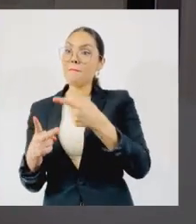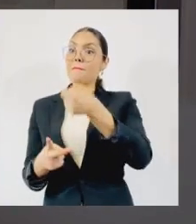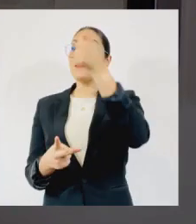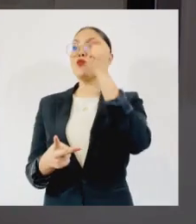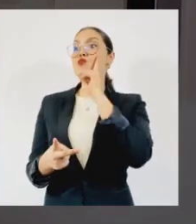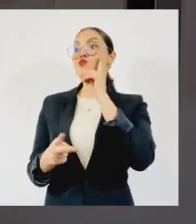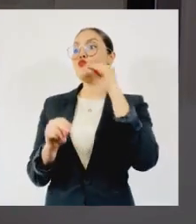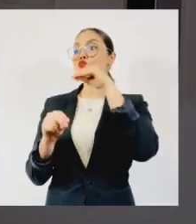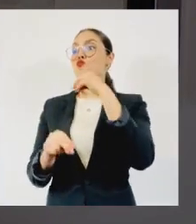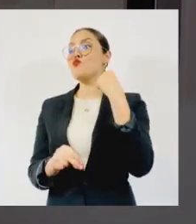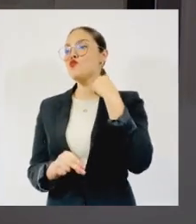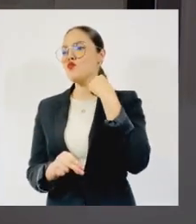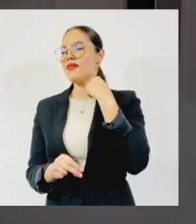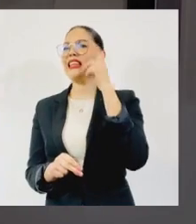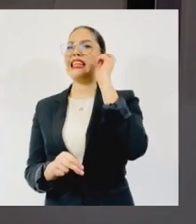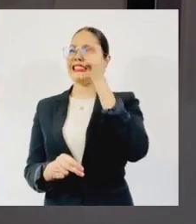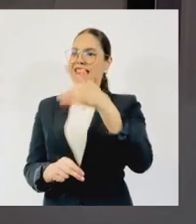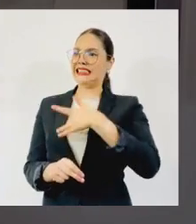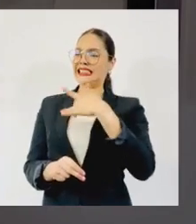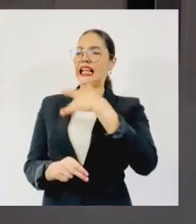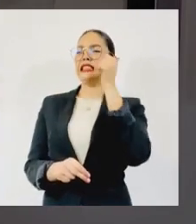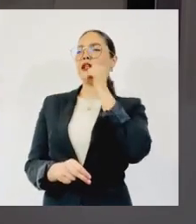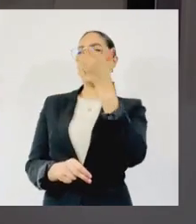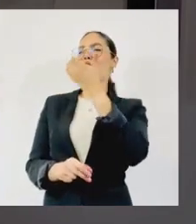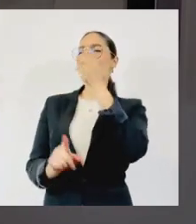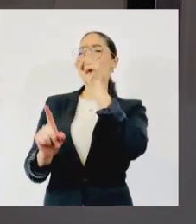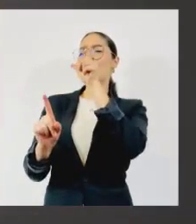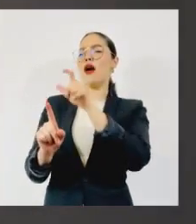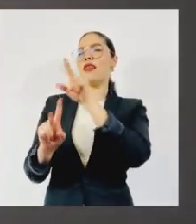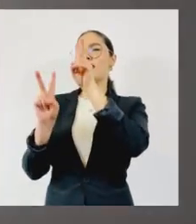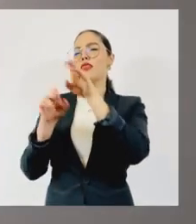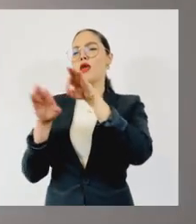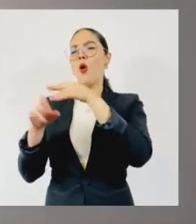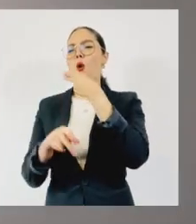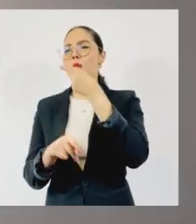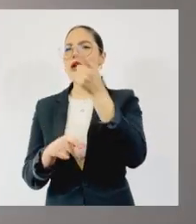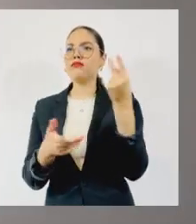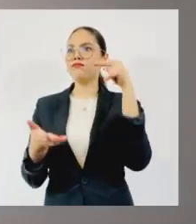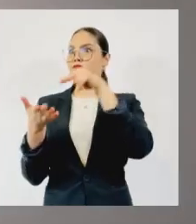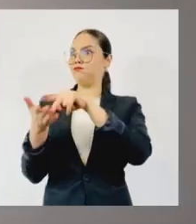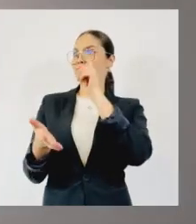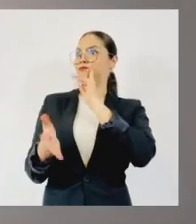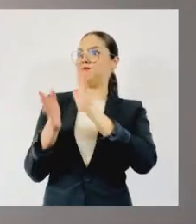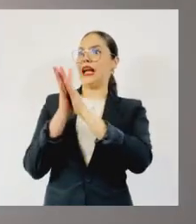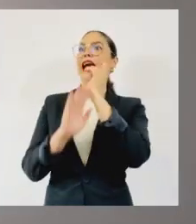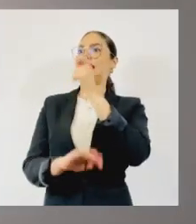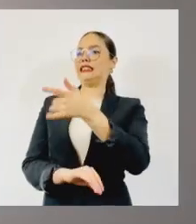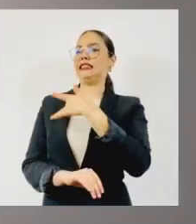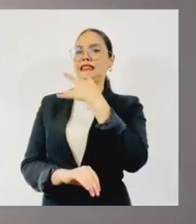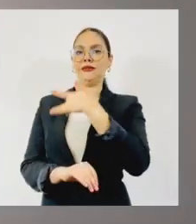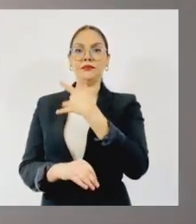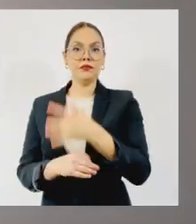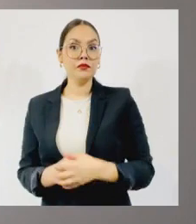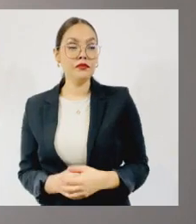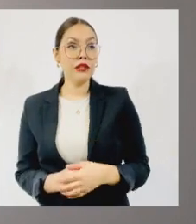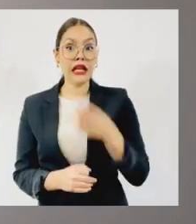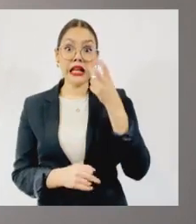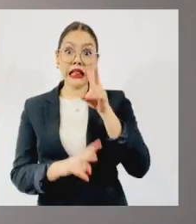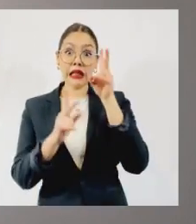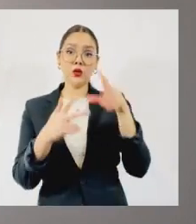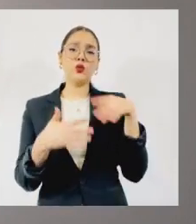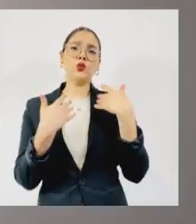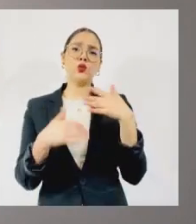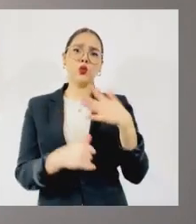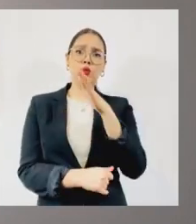Gobernación. ¿Cómo fue ocupar por primera vez cargos a los que solamente accedían los hombres? Fue un reto impresionante,